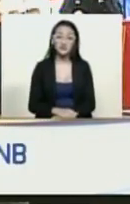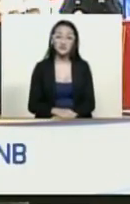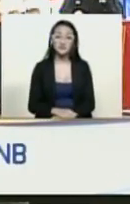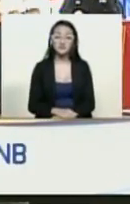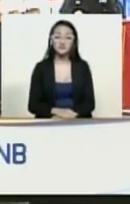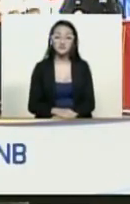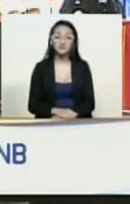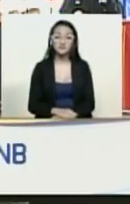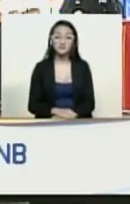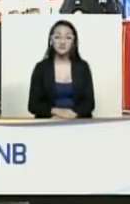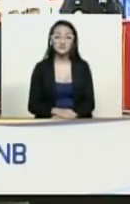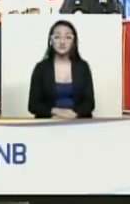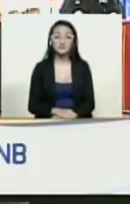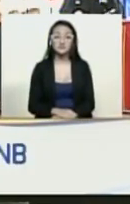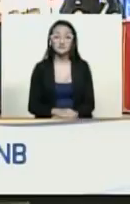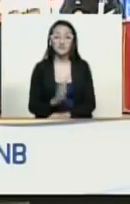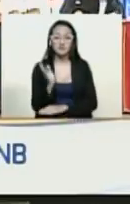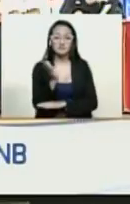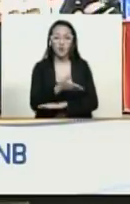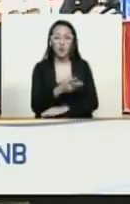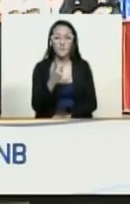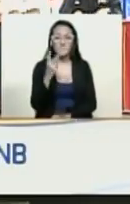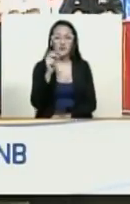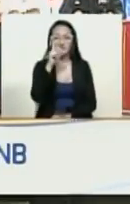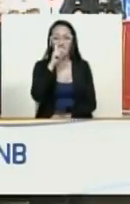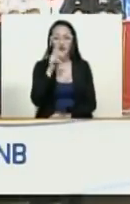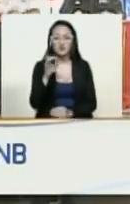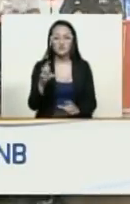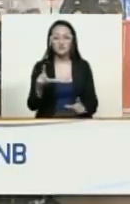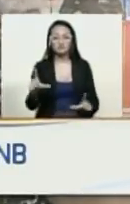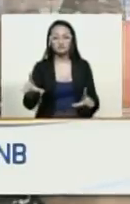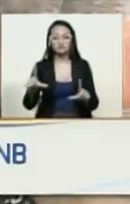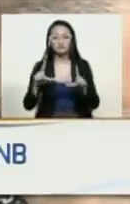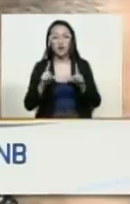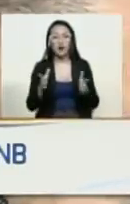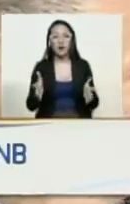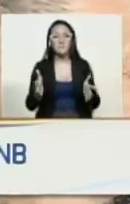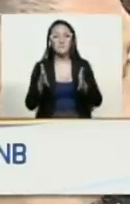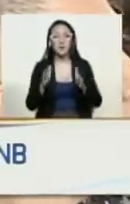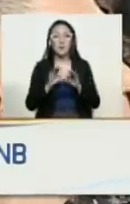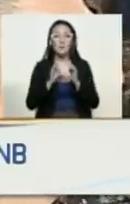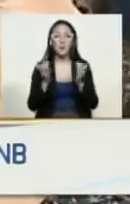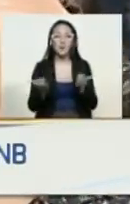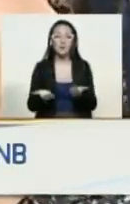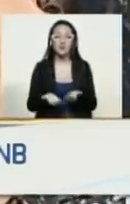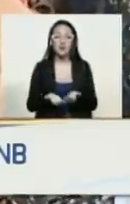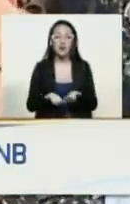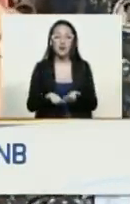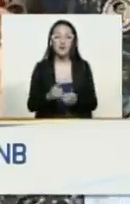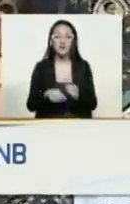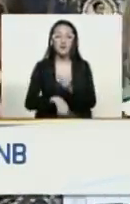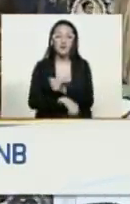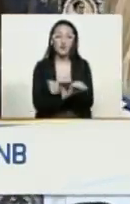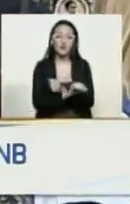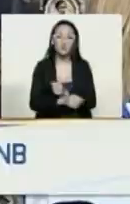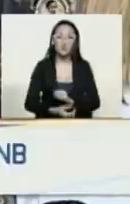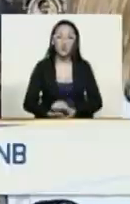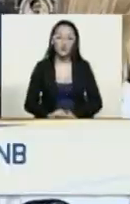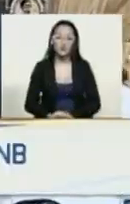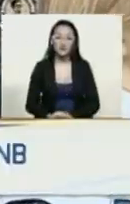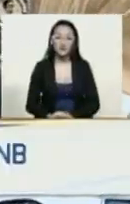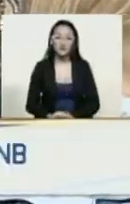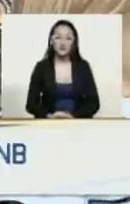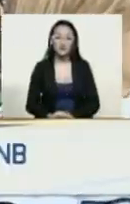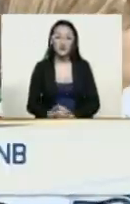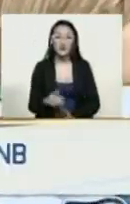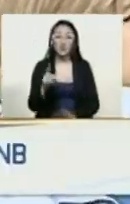logró otra vez 20 años después el título de campeón mundial de fútbol.